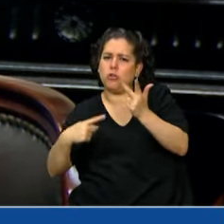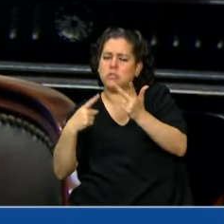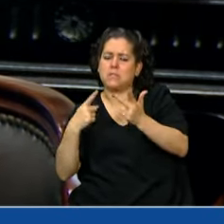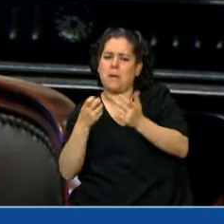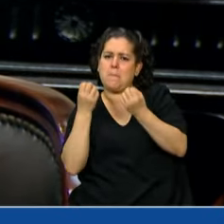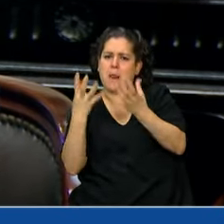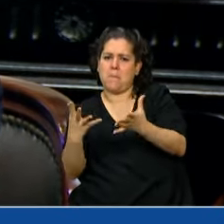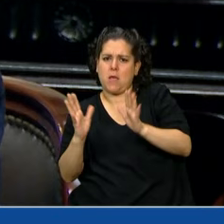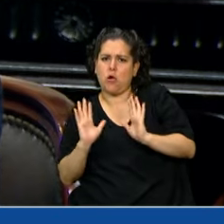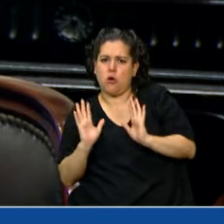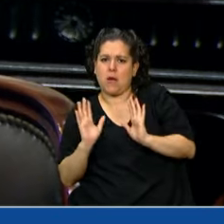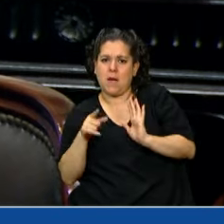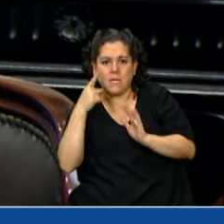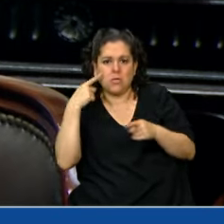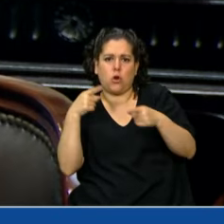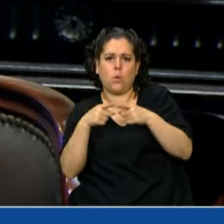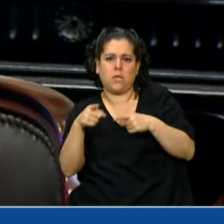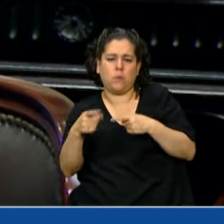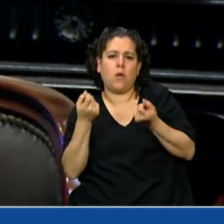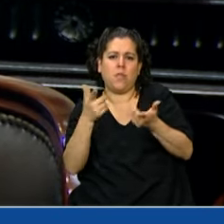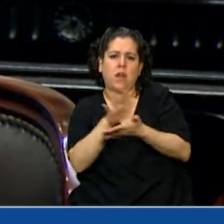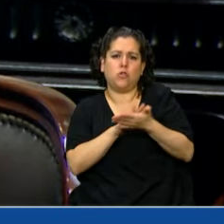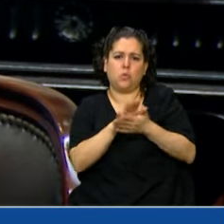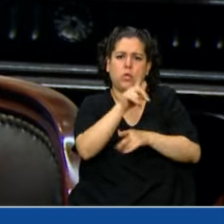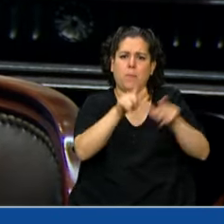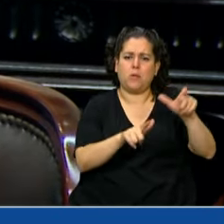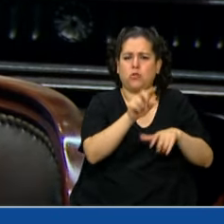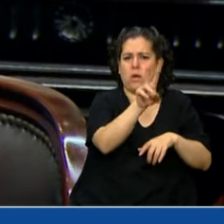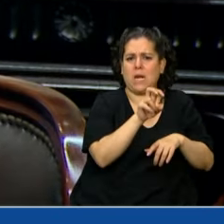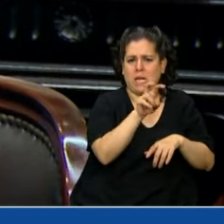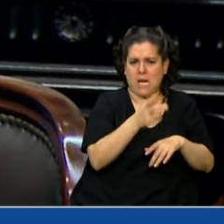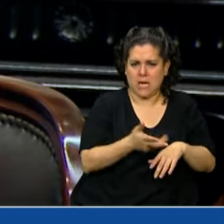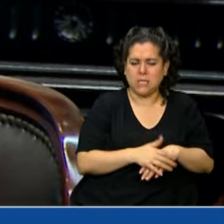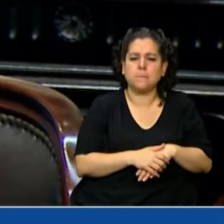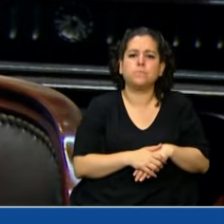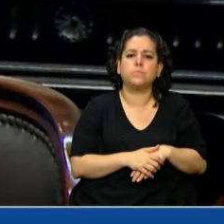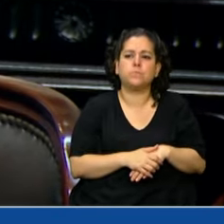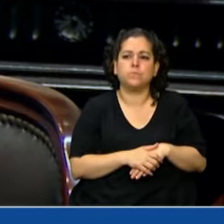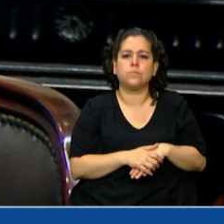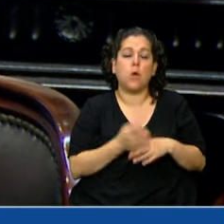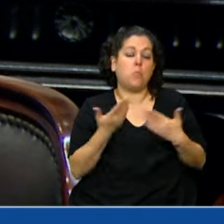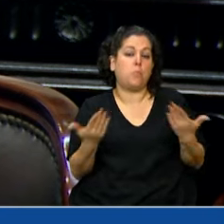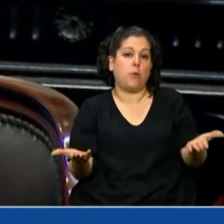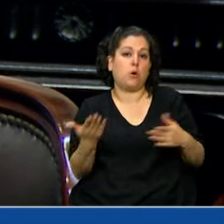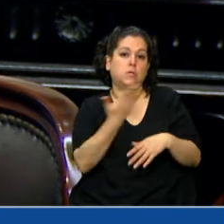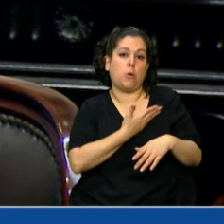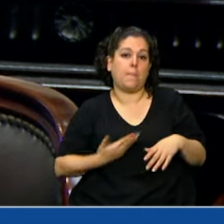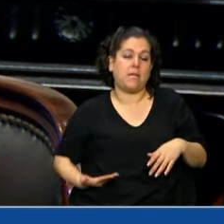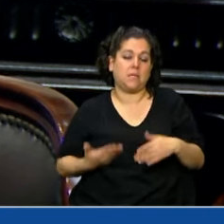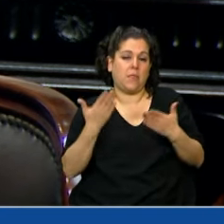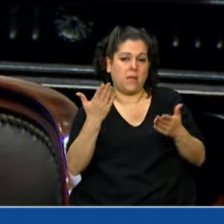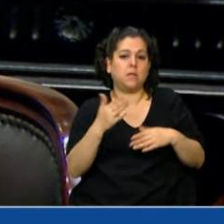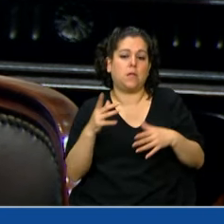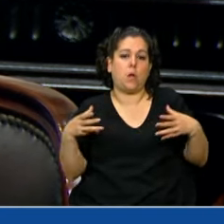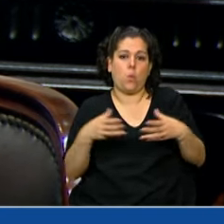oferta Y de esa manera darle solución al acuciante problema de los alquileres por eso señor presidente desde el